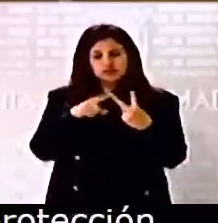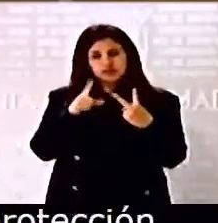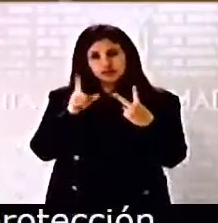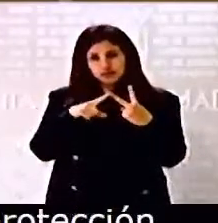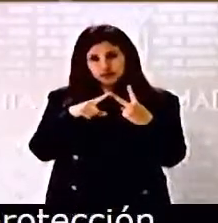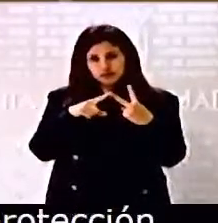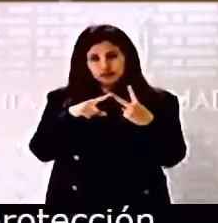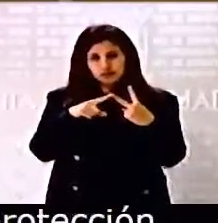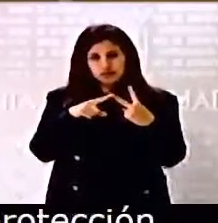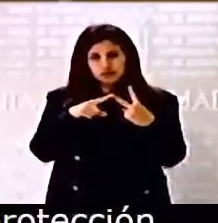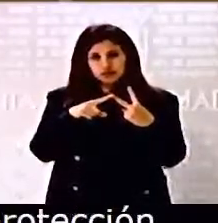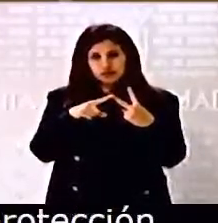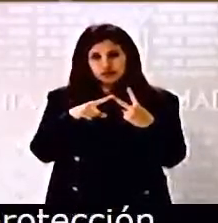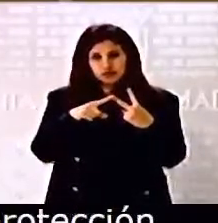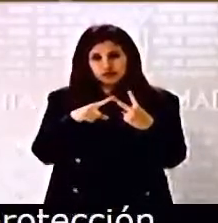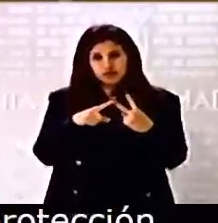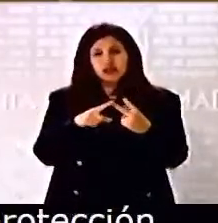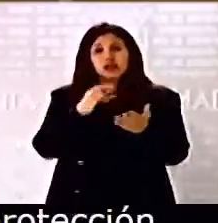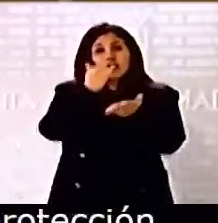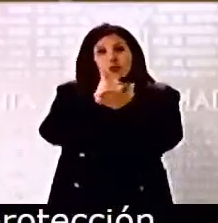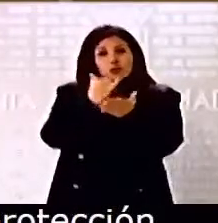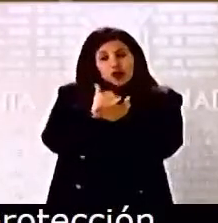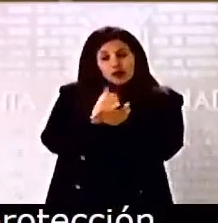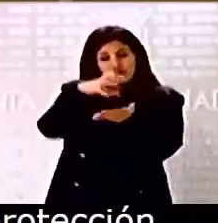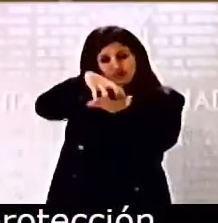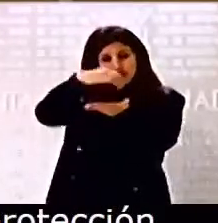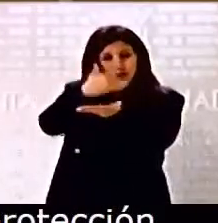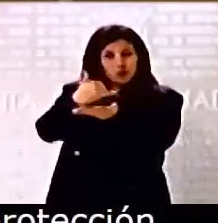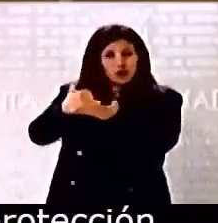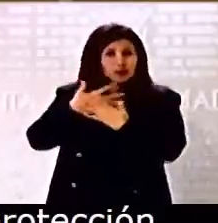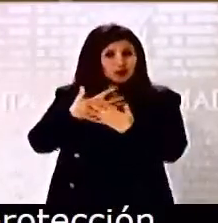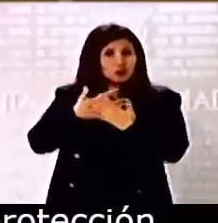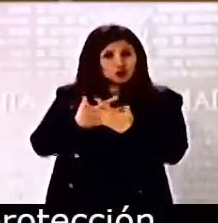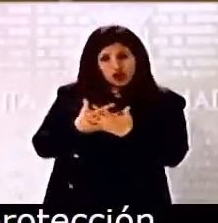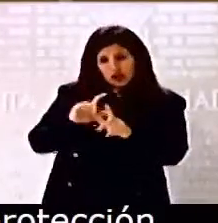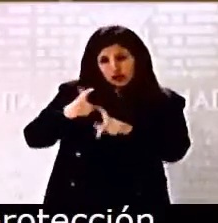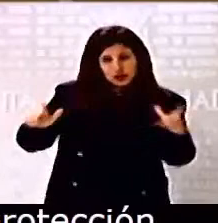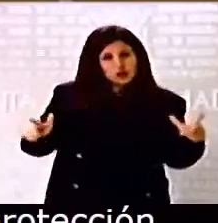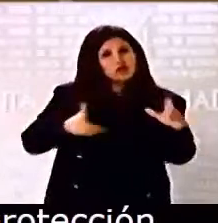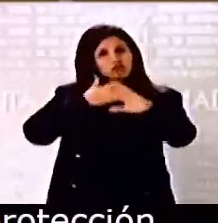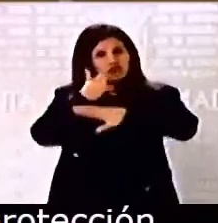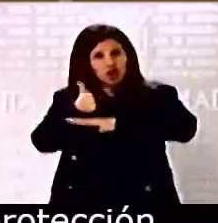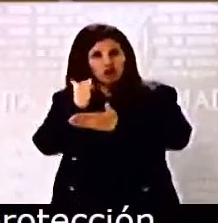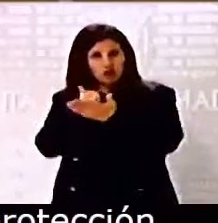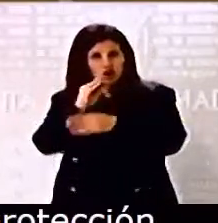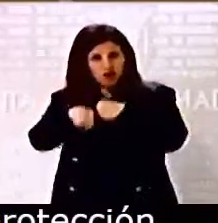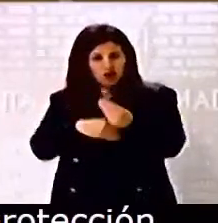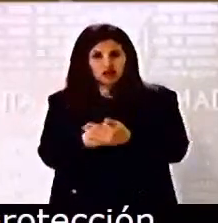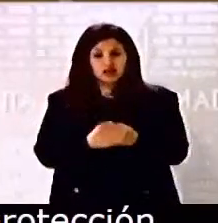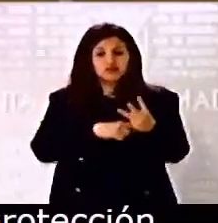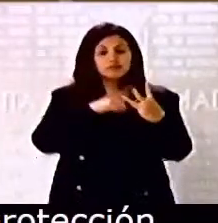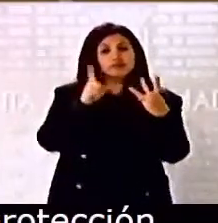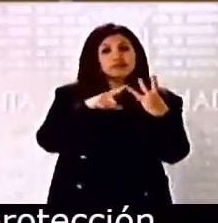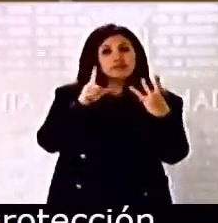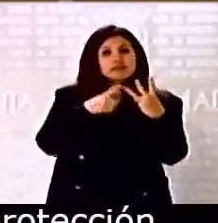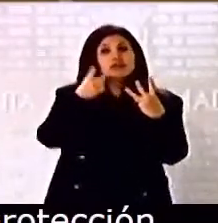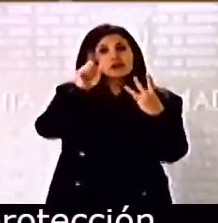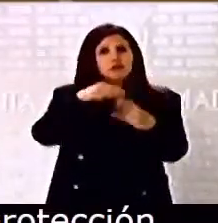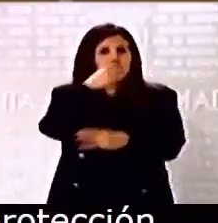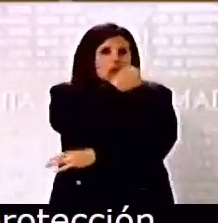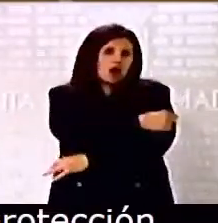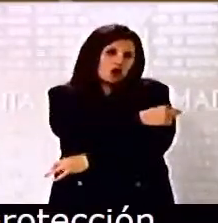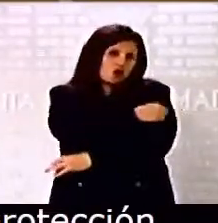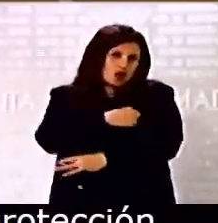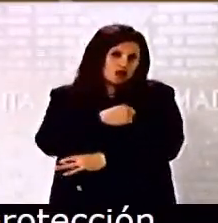2, acudir a los cribados masivos; y 3, acudir a los actos de